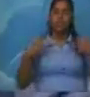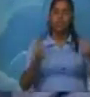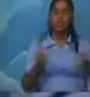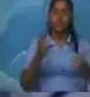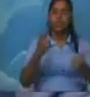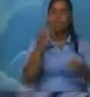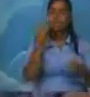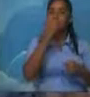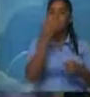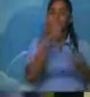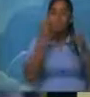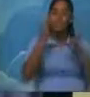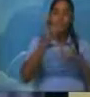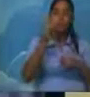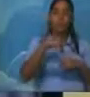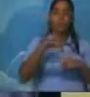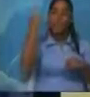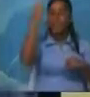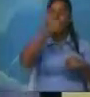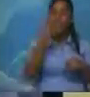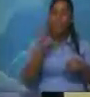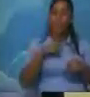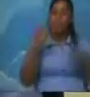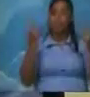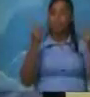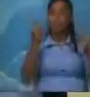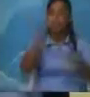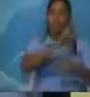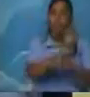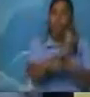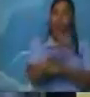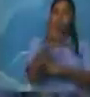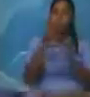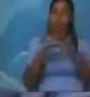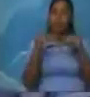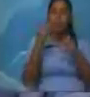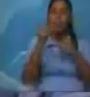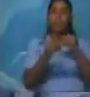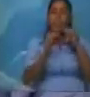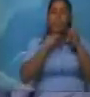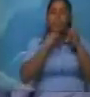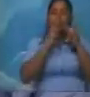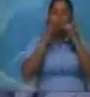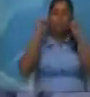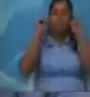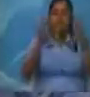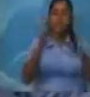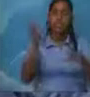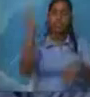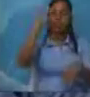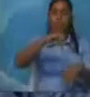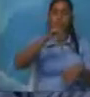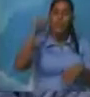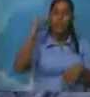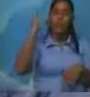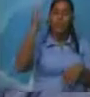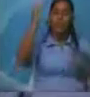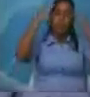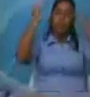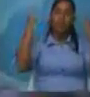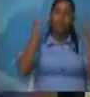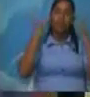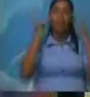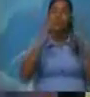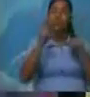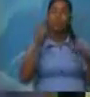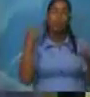tiempo anda sonriente usted tiene una cara de avispado todo lo que usted hace usted es bendecido te pondrá Jehová por cabeza y